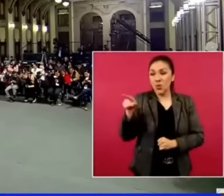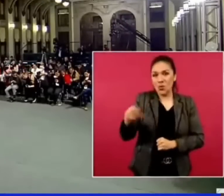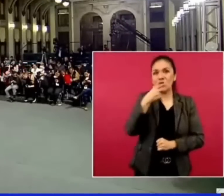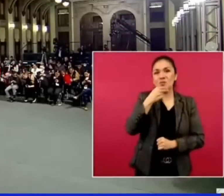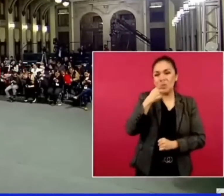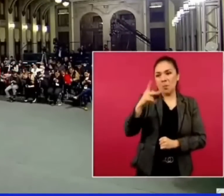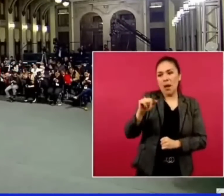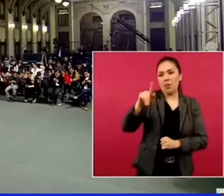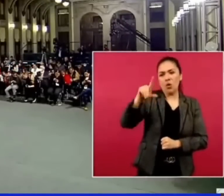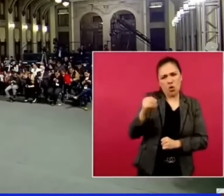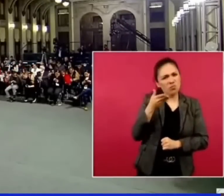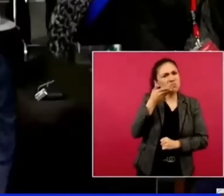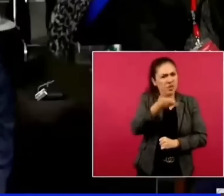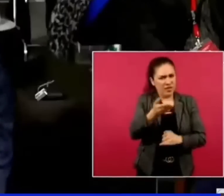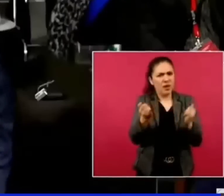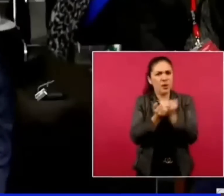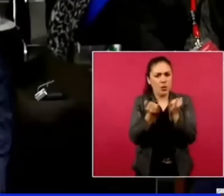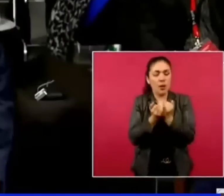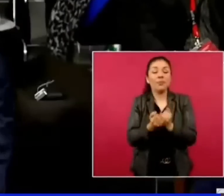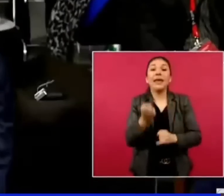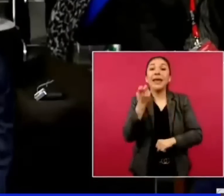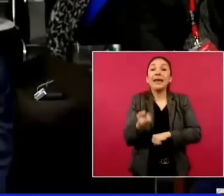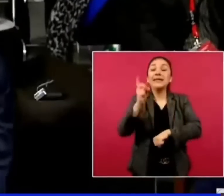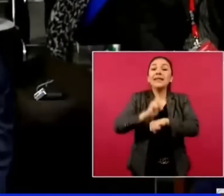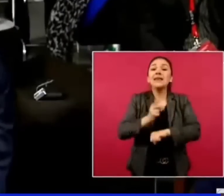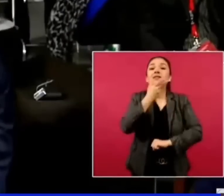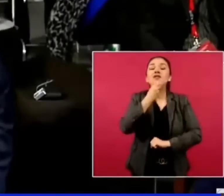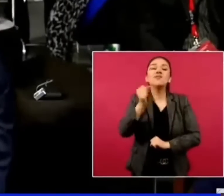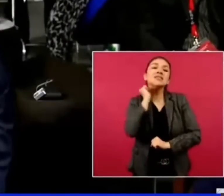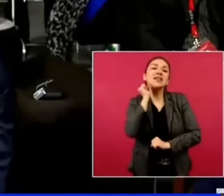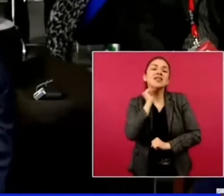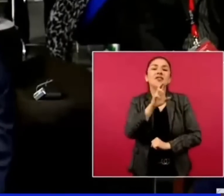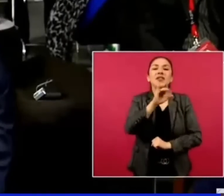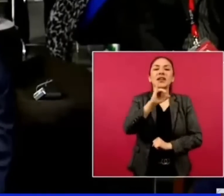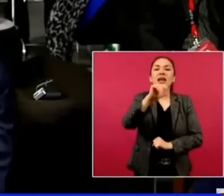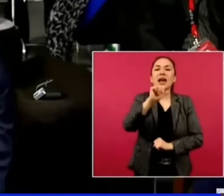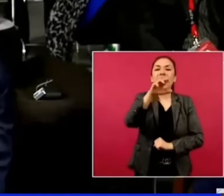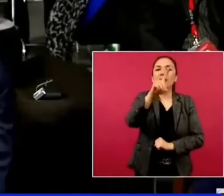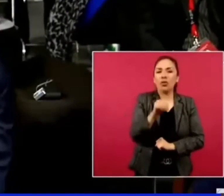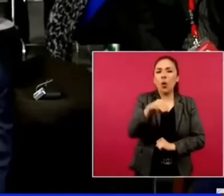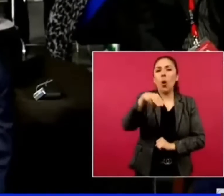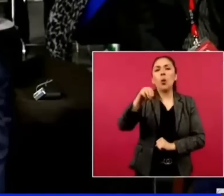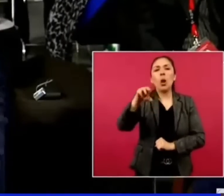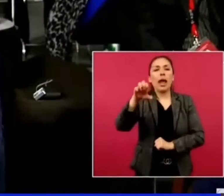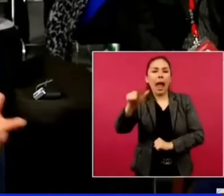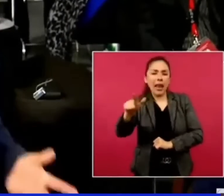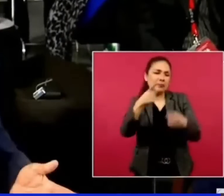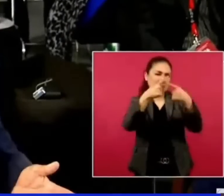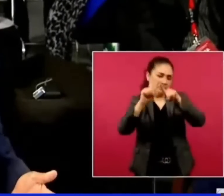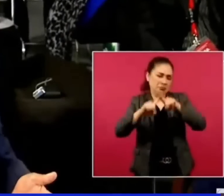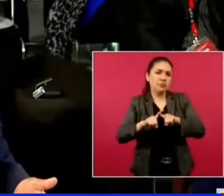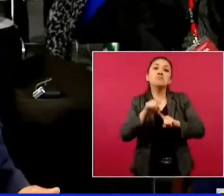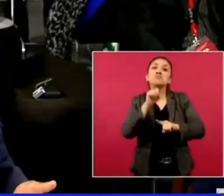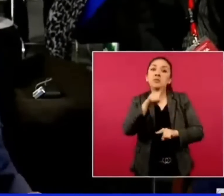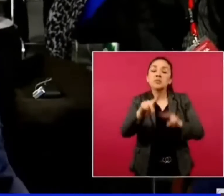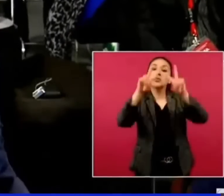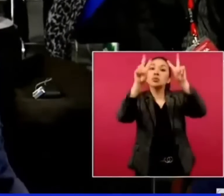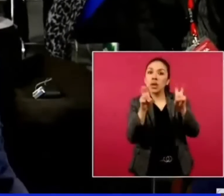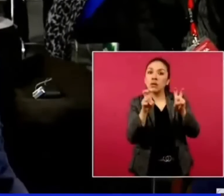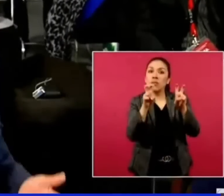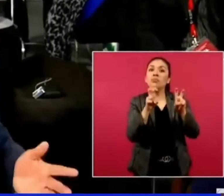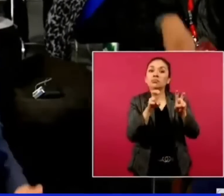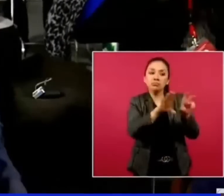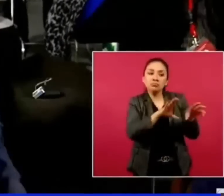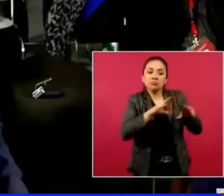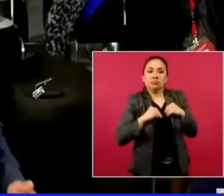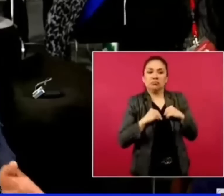indirectamente. En ese día el senador Ricardo Monreal y varios legisladores tomaron el tema. En el caso del